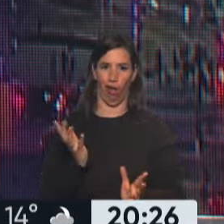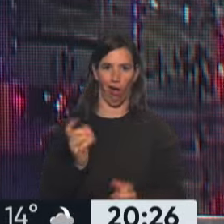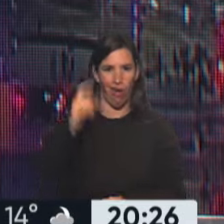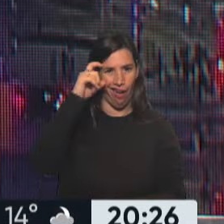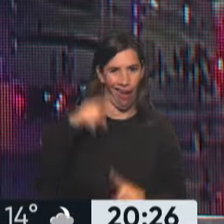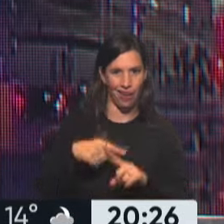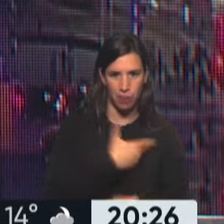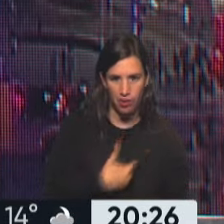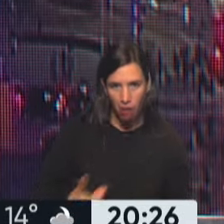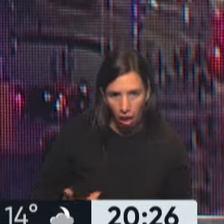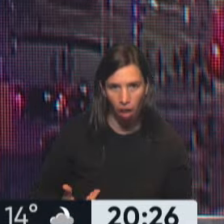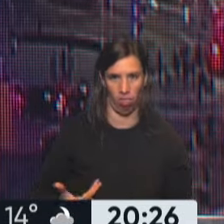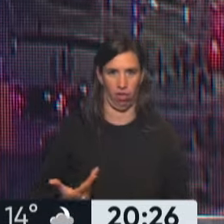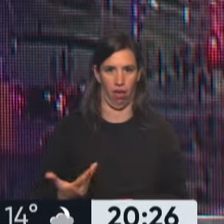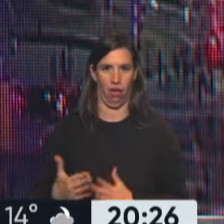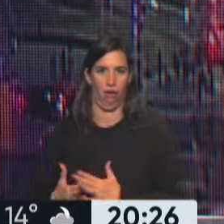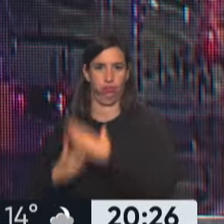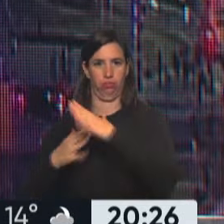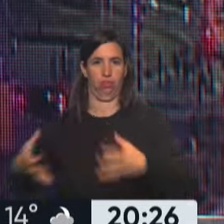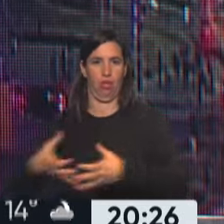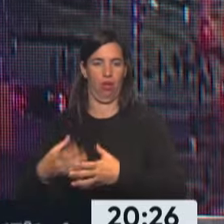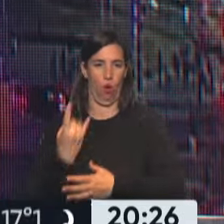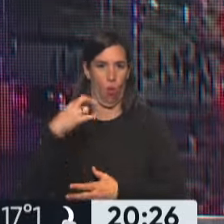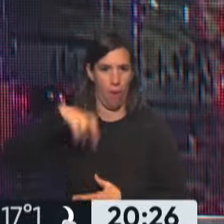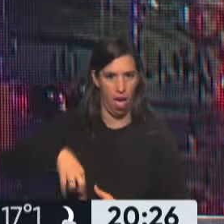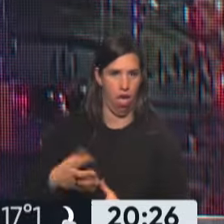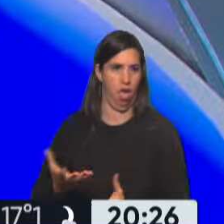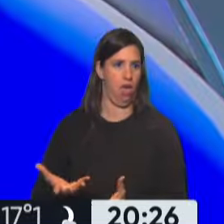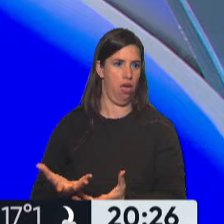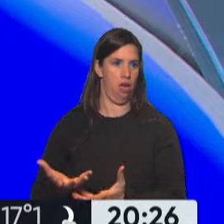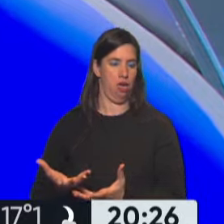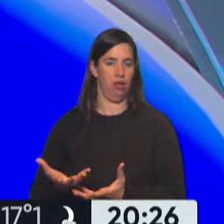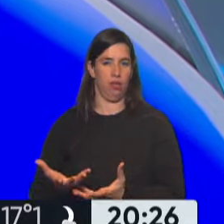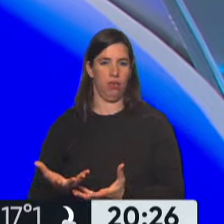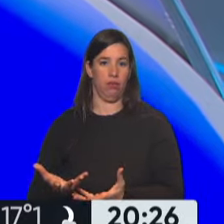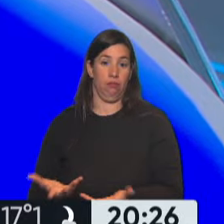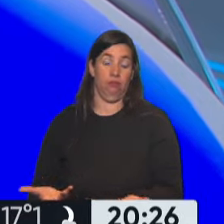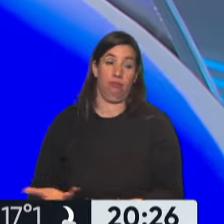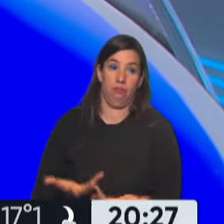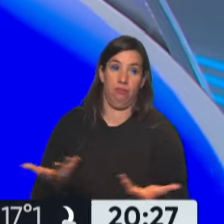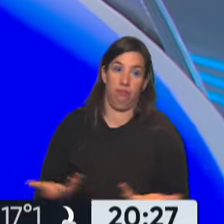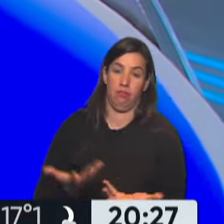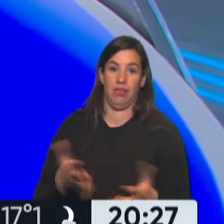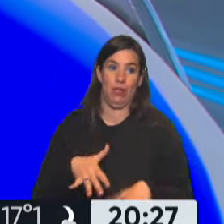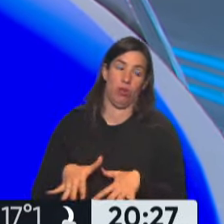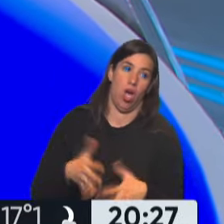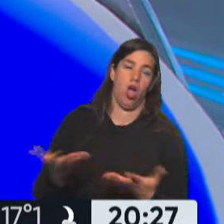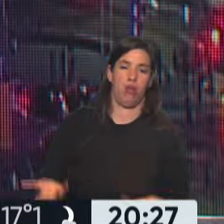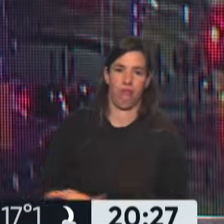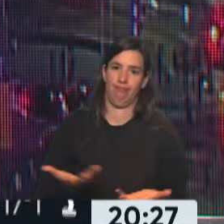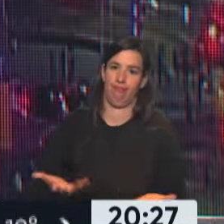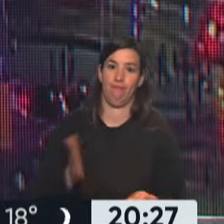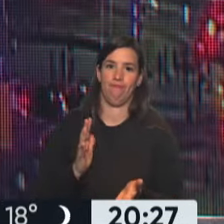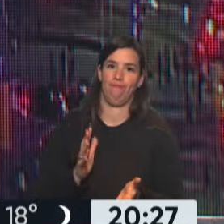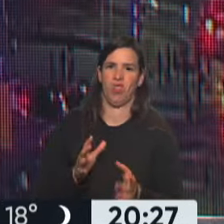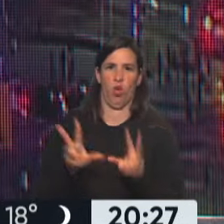representante de una articulación con concreta del frente de todos el peronismo que está en una situación de violencia